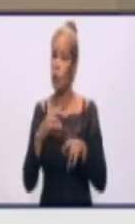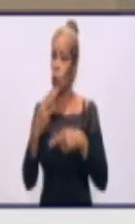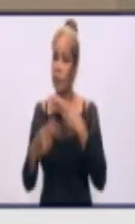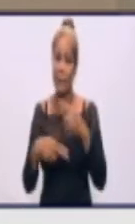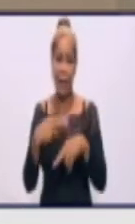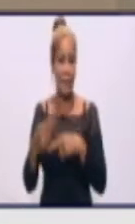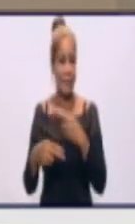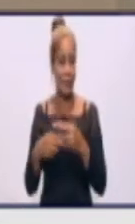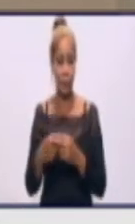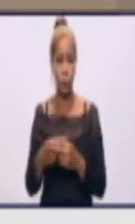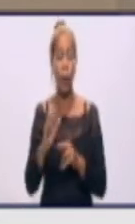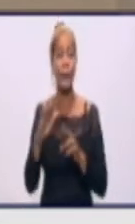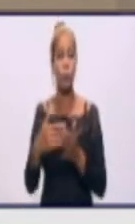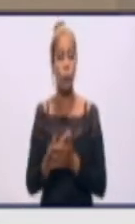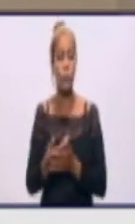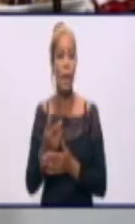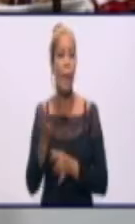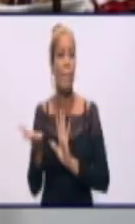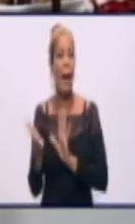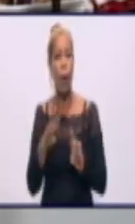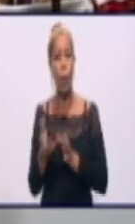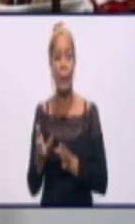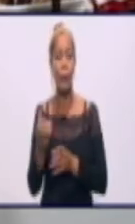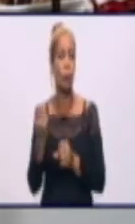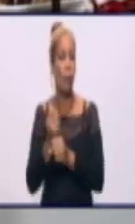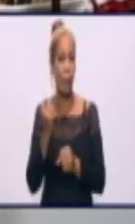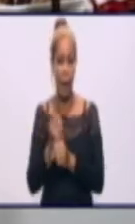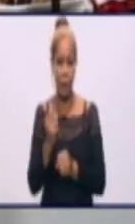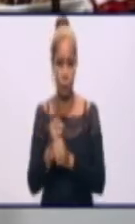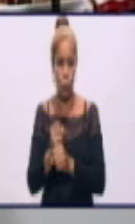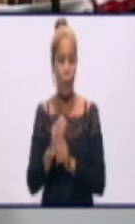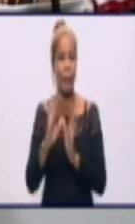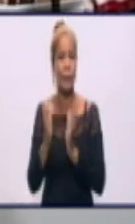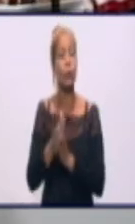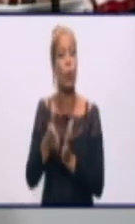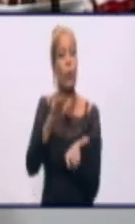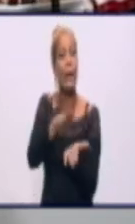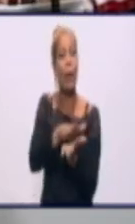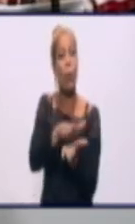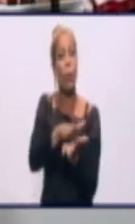ya recepcionado para darle respuesta lo antes posible a la población,